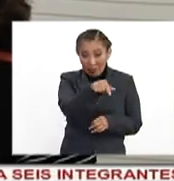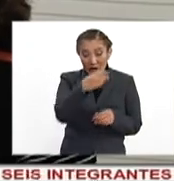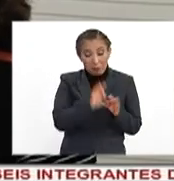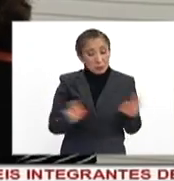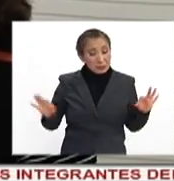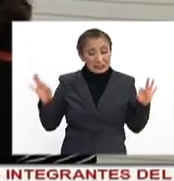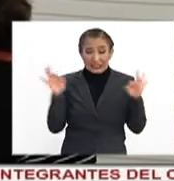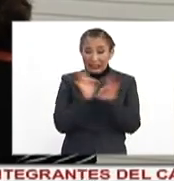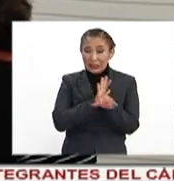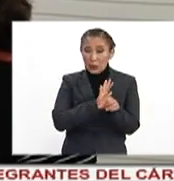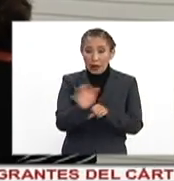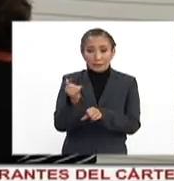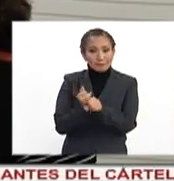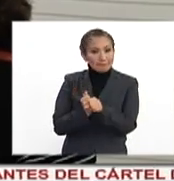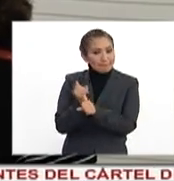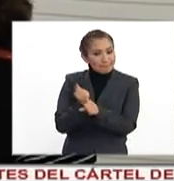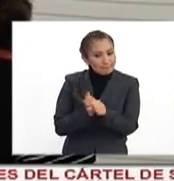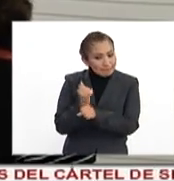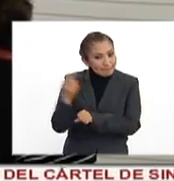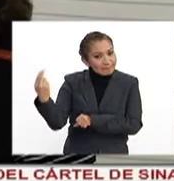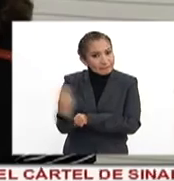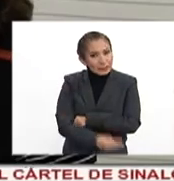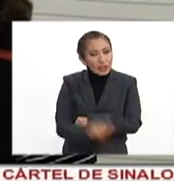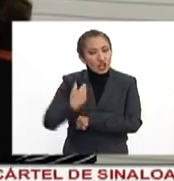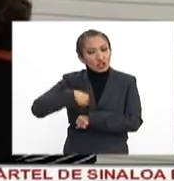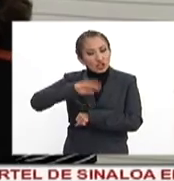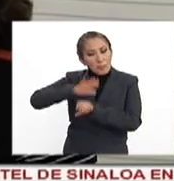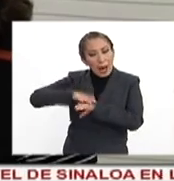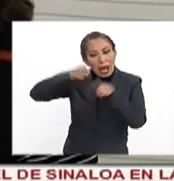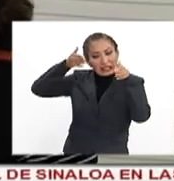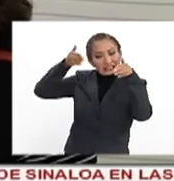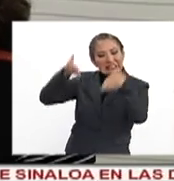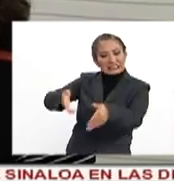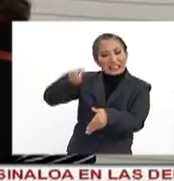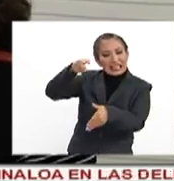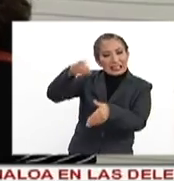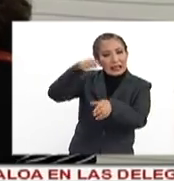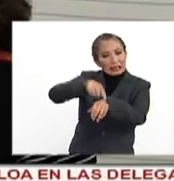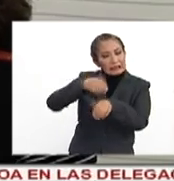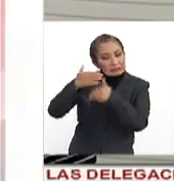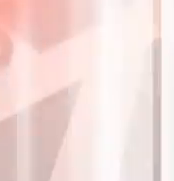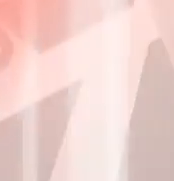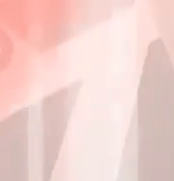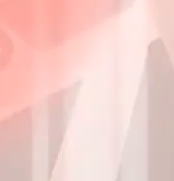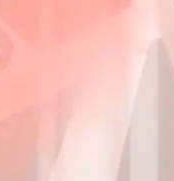más importante es la investigación y nos hemos concentrado en eso, en este tiempo.